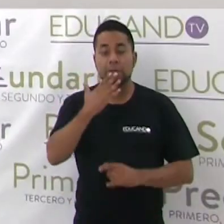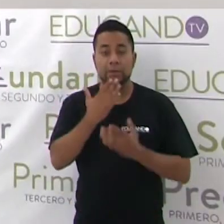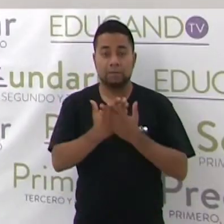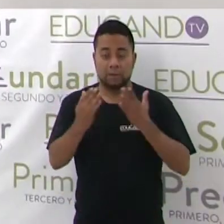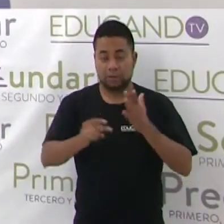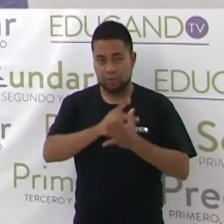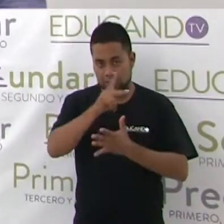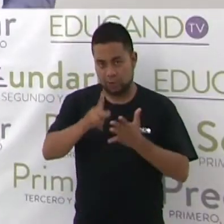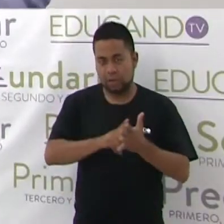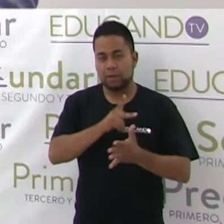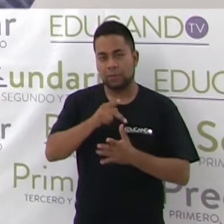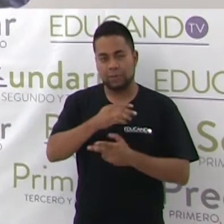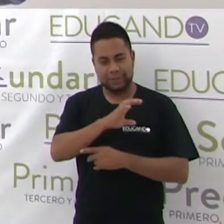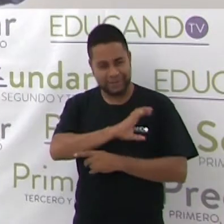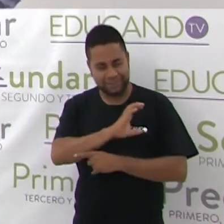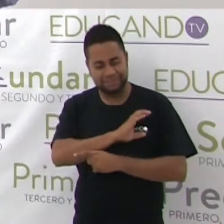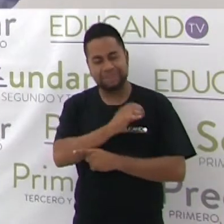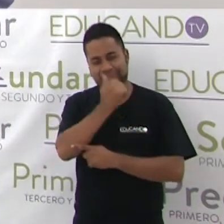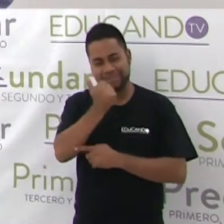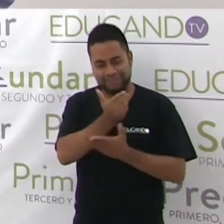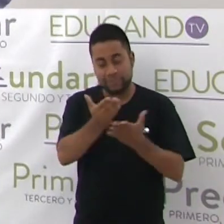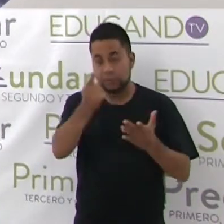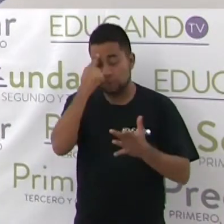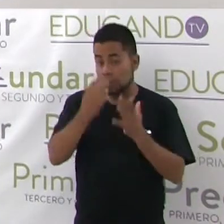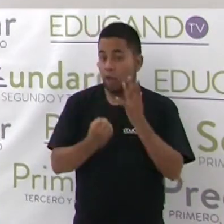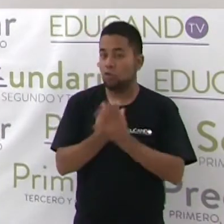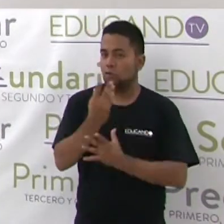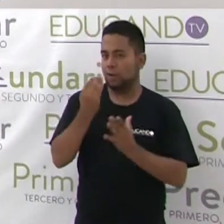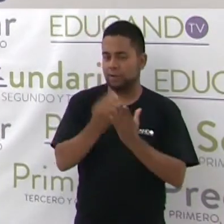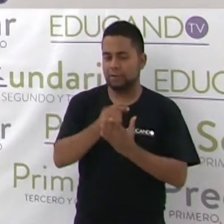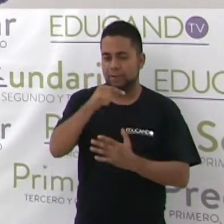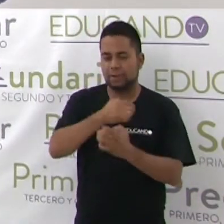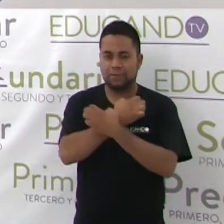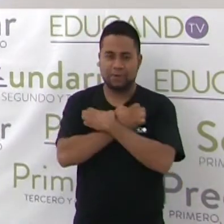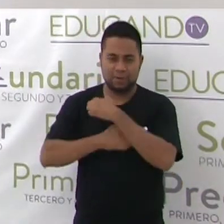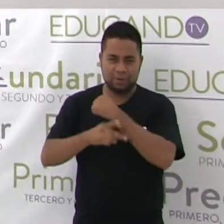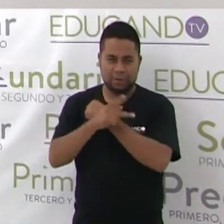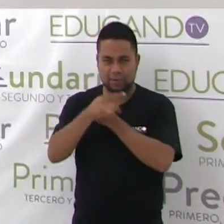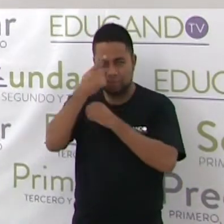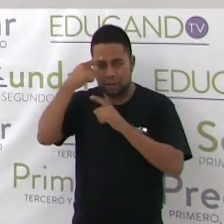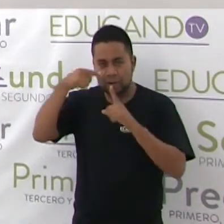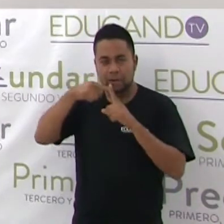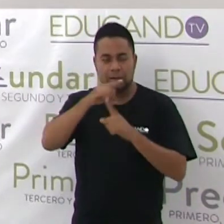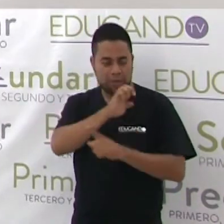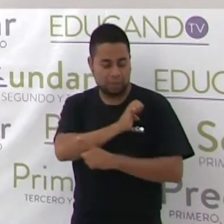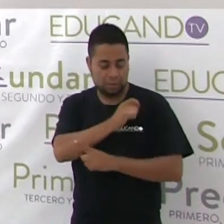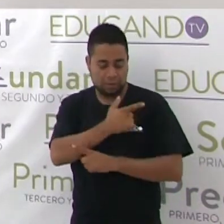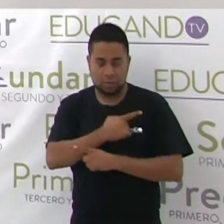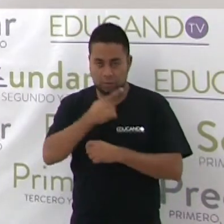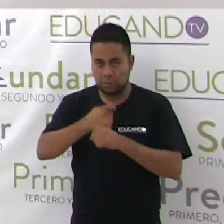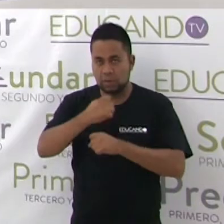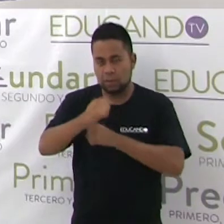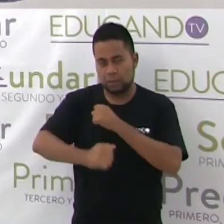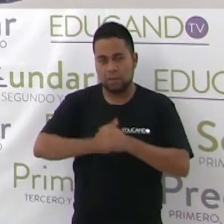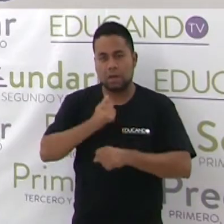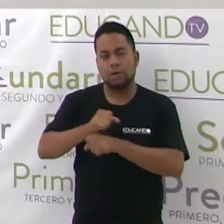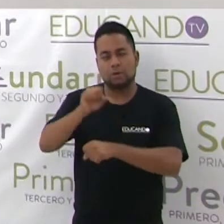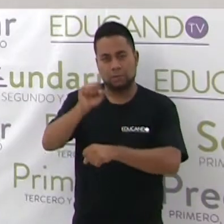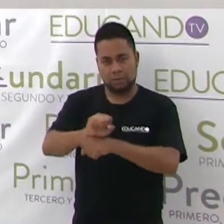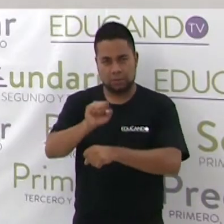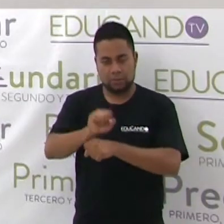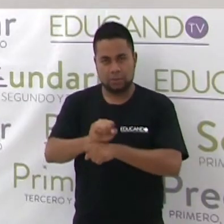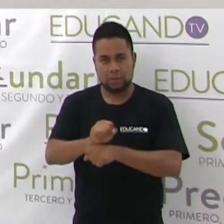bienvenidos nuevamente, queridos alumnos, a una nueva emisión de Educando TV en la materia de español de primer grado de